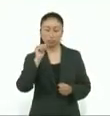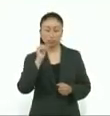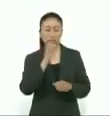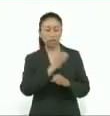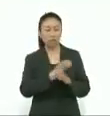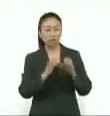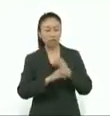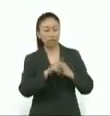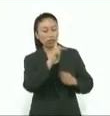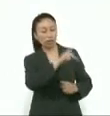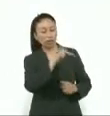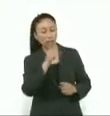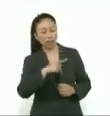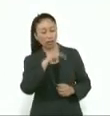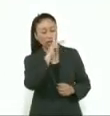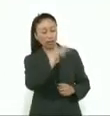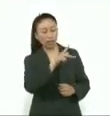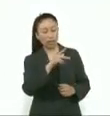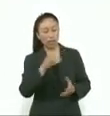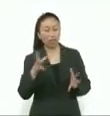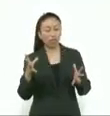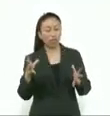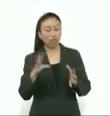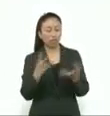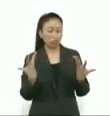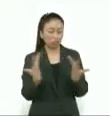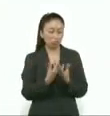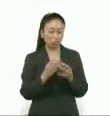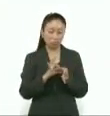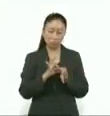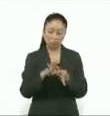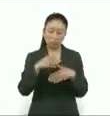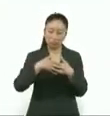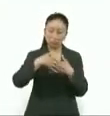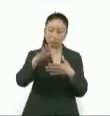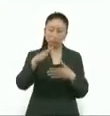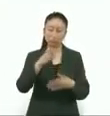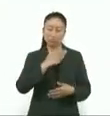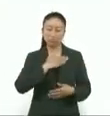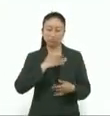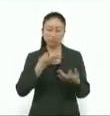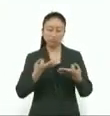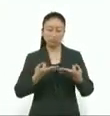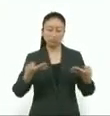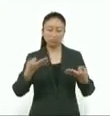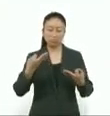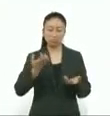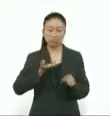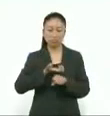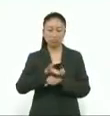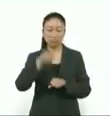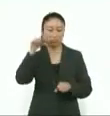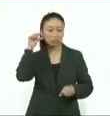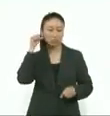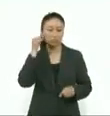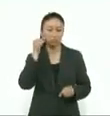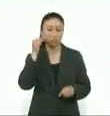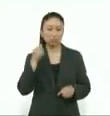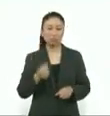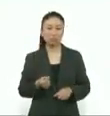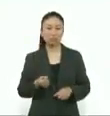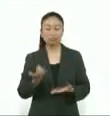y avanzando juntas por ese camino. En mi tierra, Guerrero, un estado protagonista